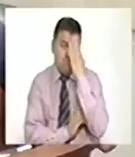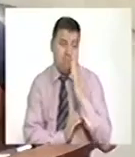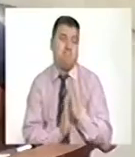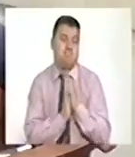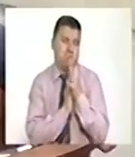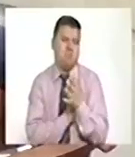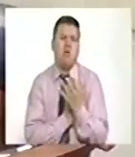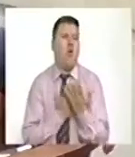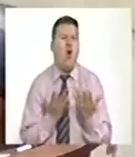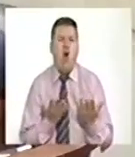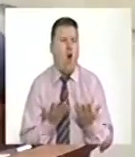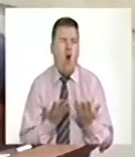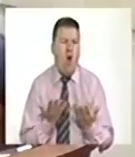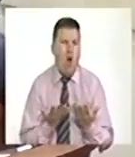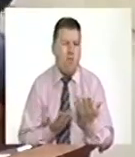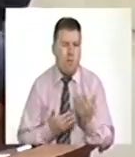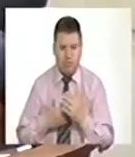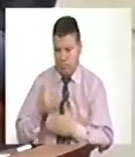cómo operaba